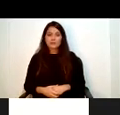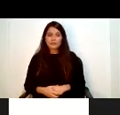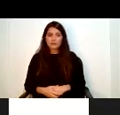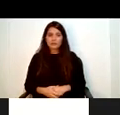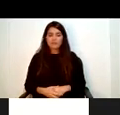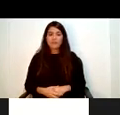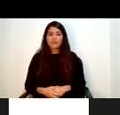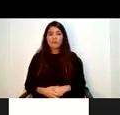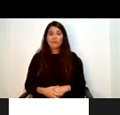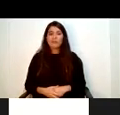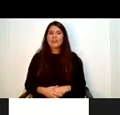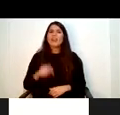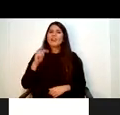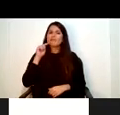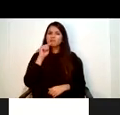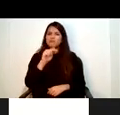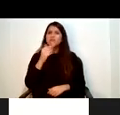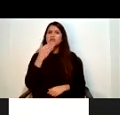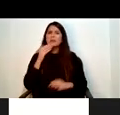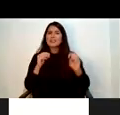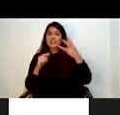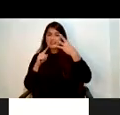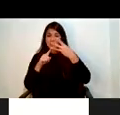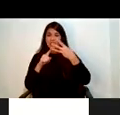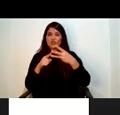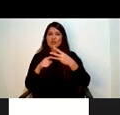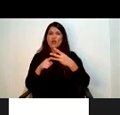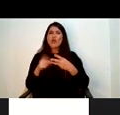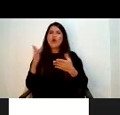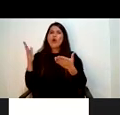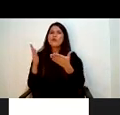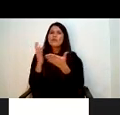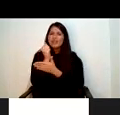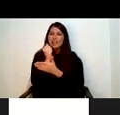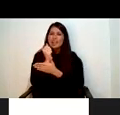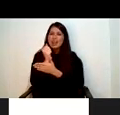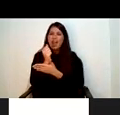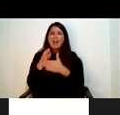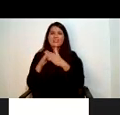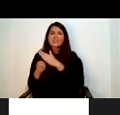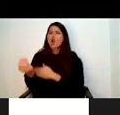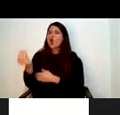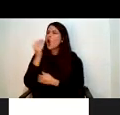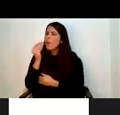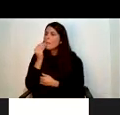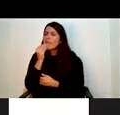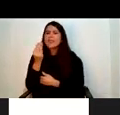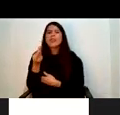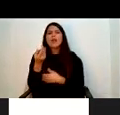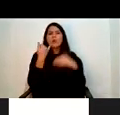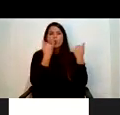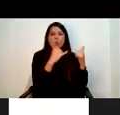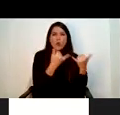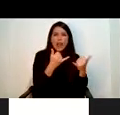Vamos a tener acá también obtener acceso a tangible. Acá puede ser comida, puede ser